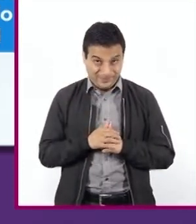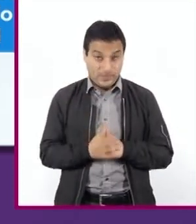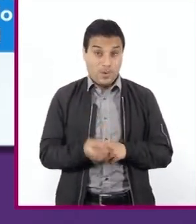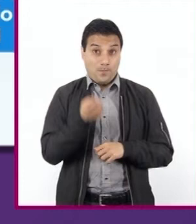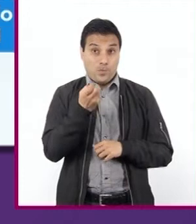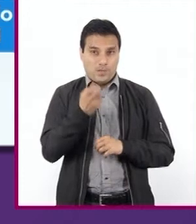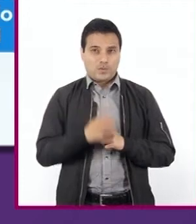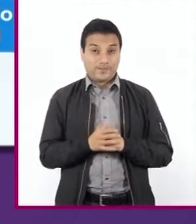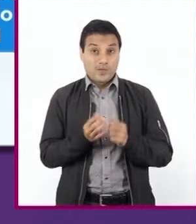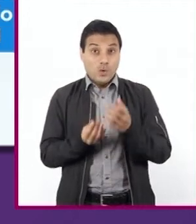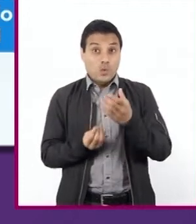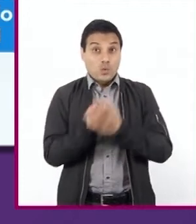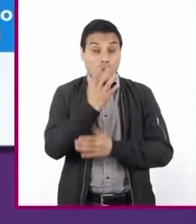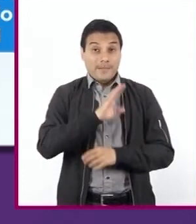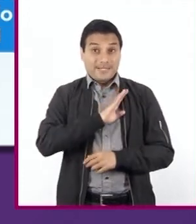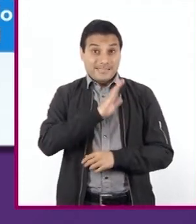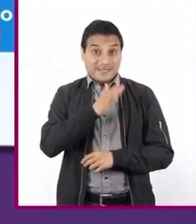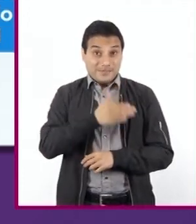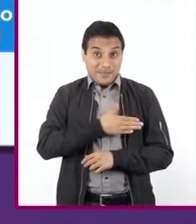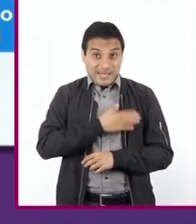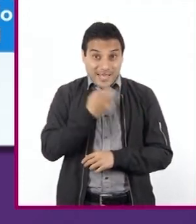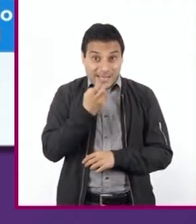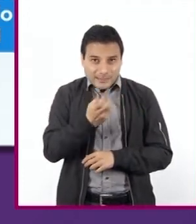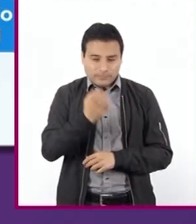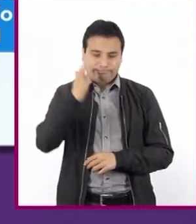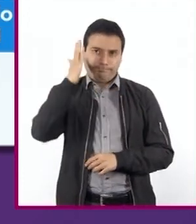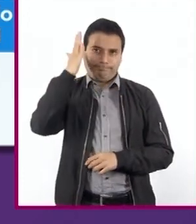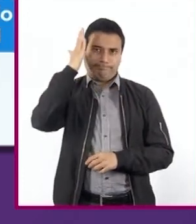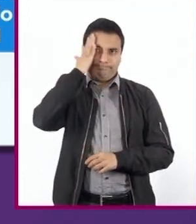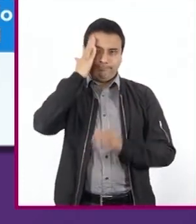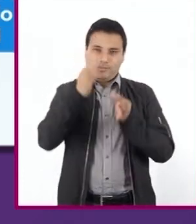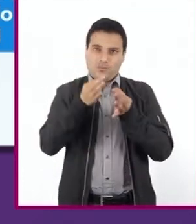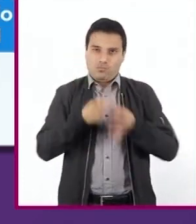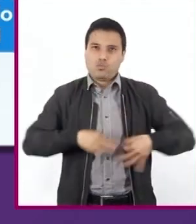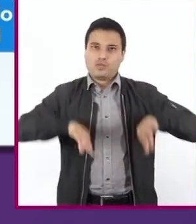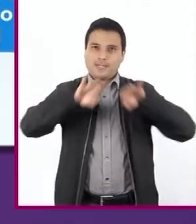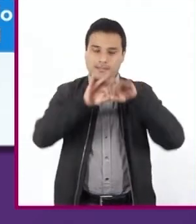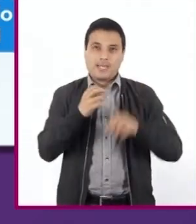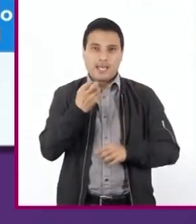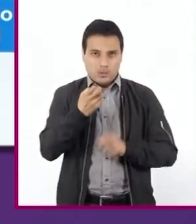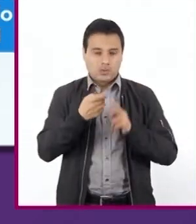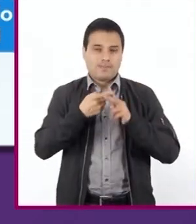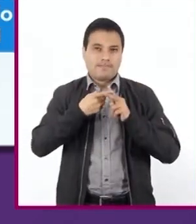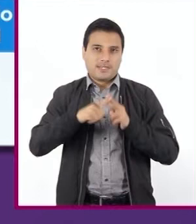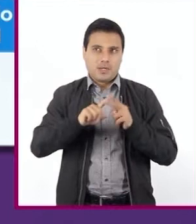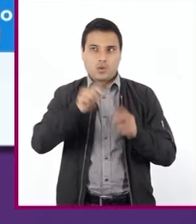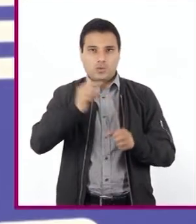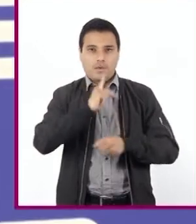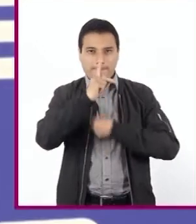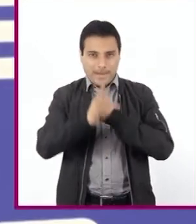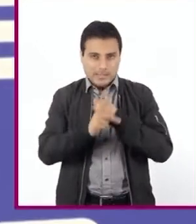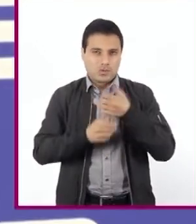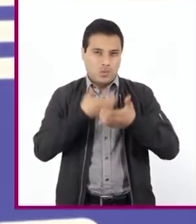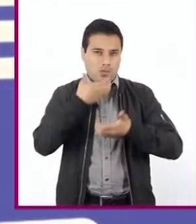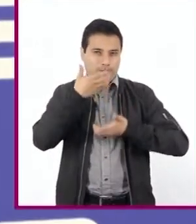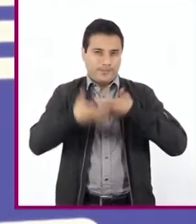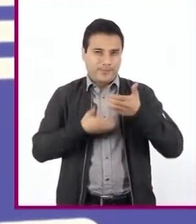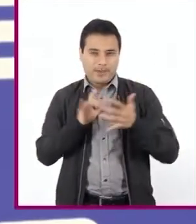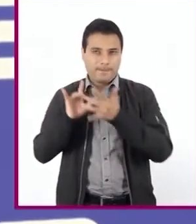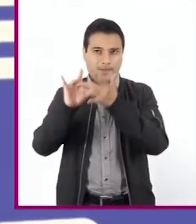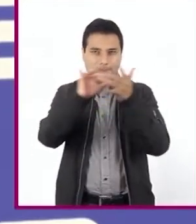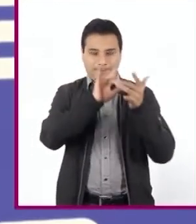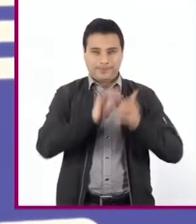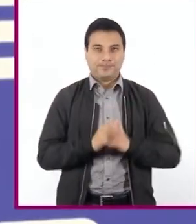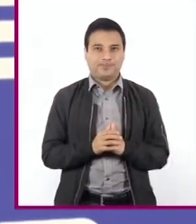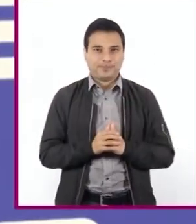que Nueva España es protagonista de la primera globalización económica de la historia. Y para conocer